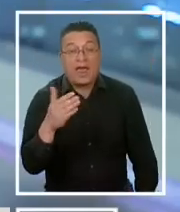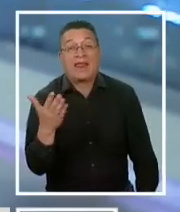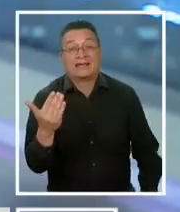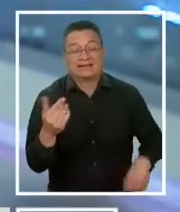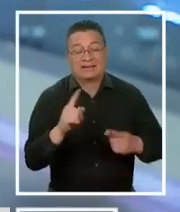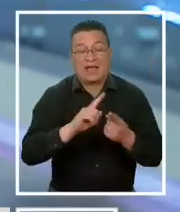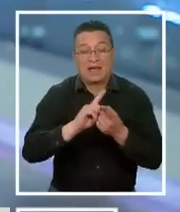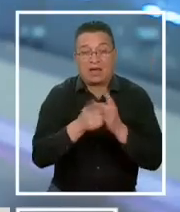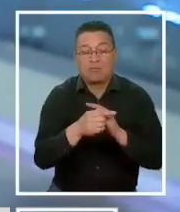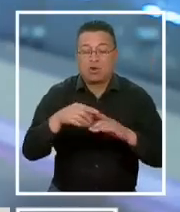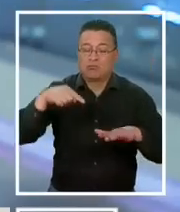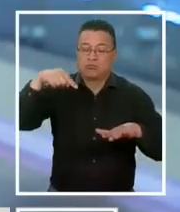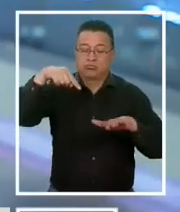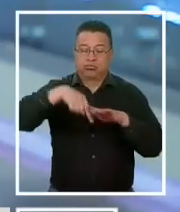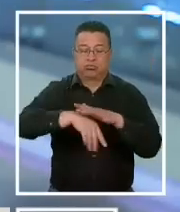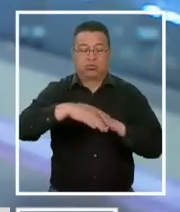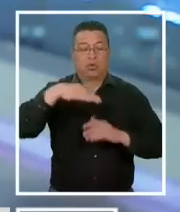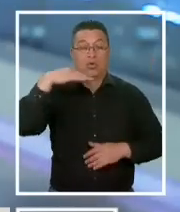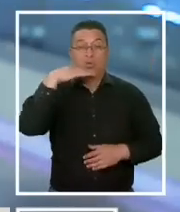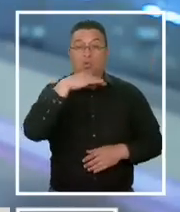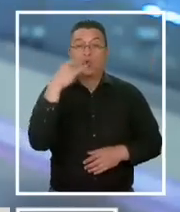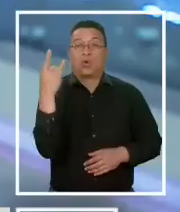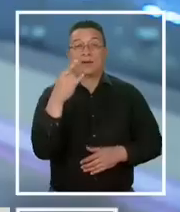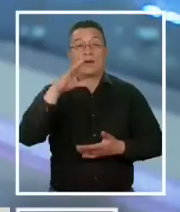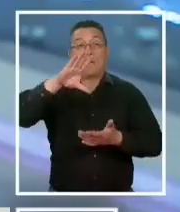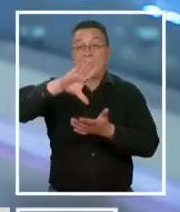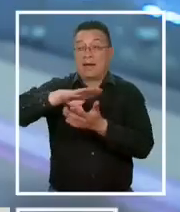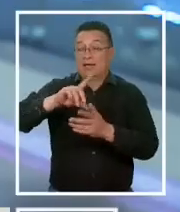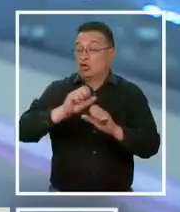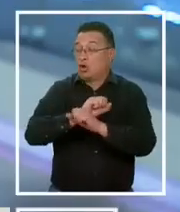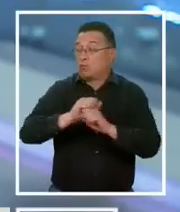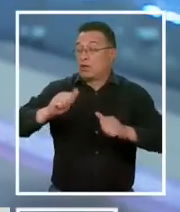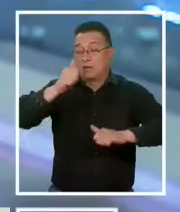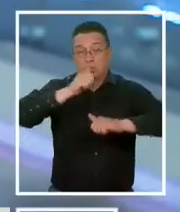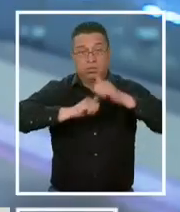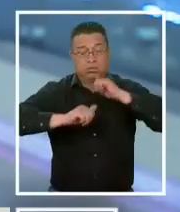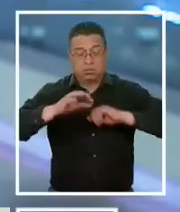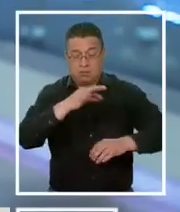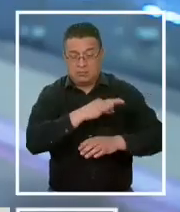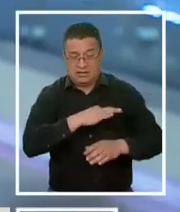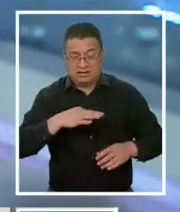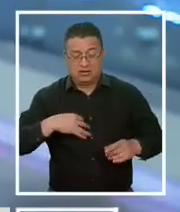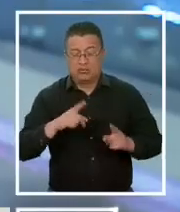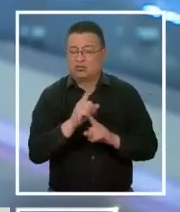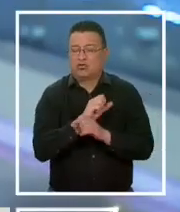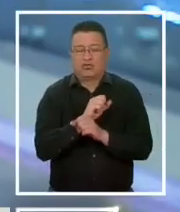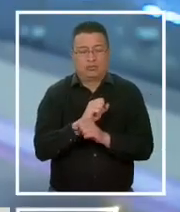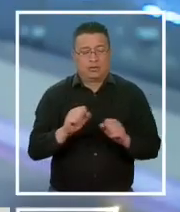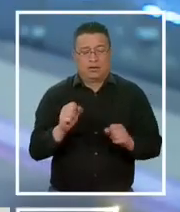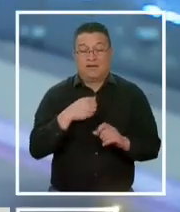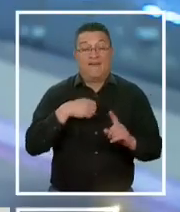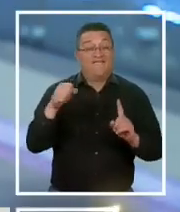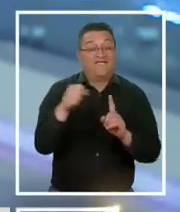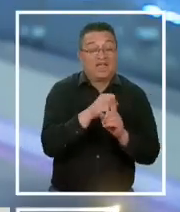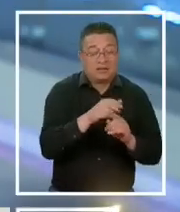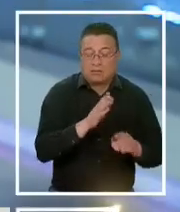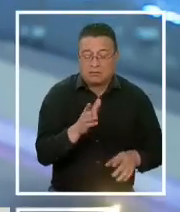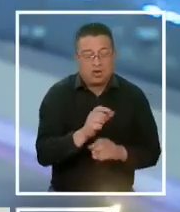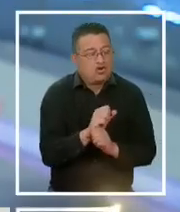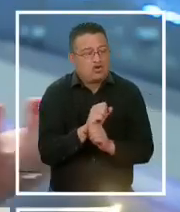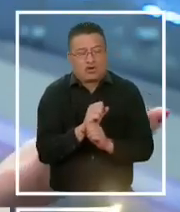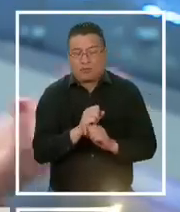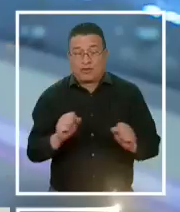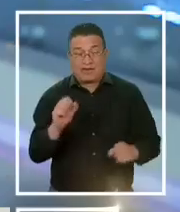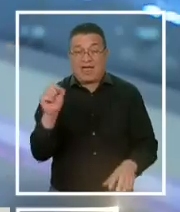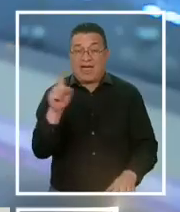profundos y urgentes el país no resiste un Ministerio Público así las víctimas no resisten un Ministerio Público así y